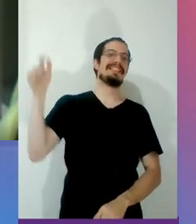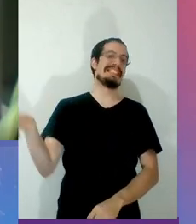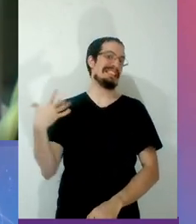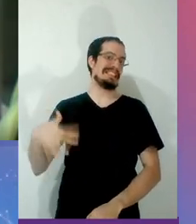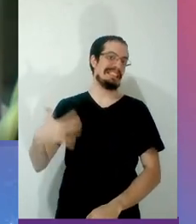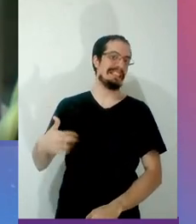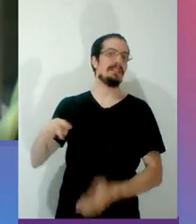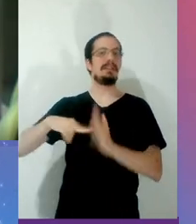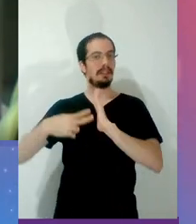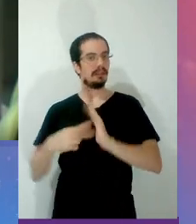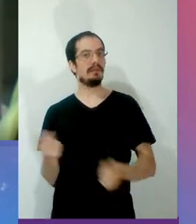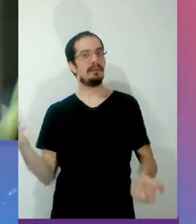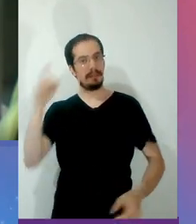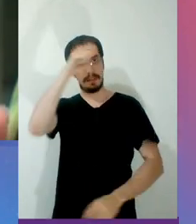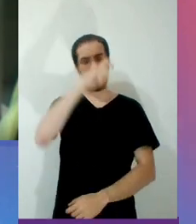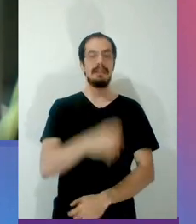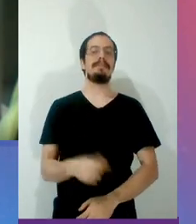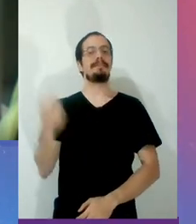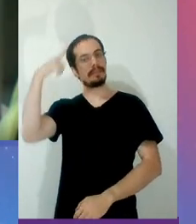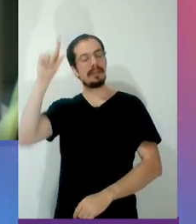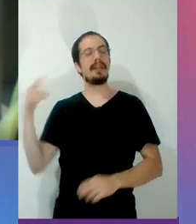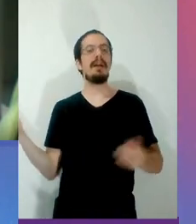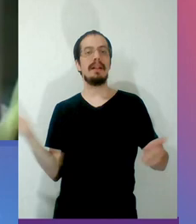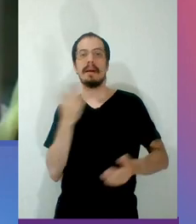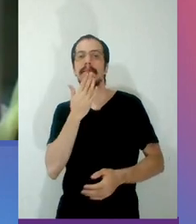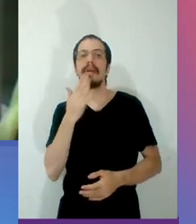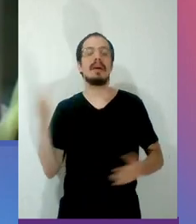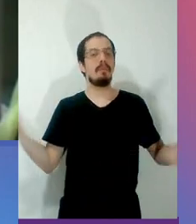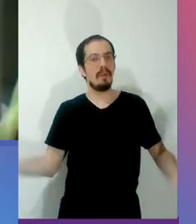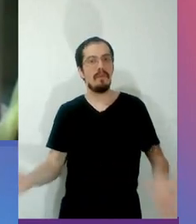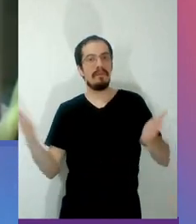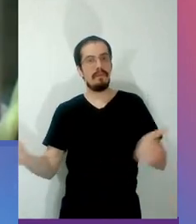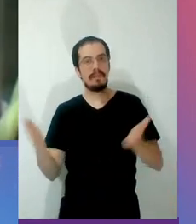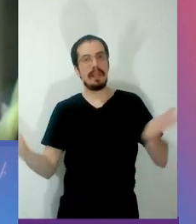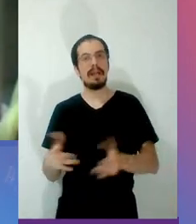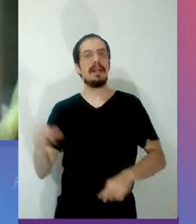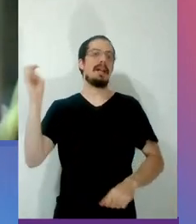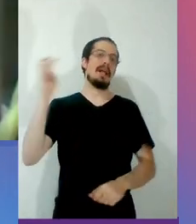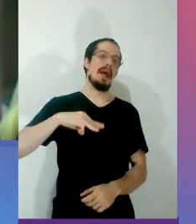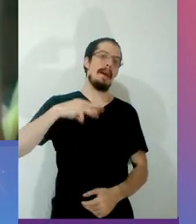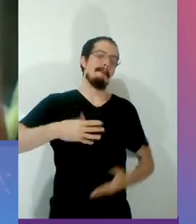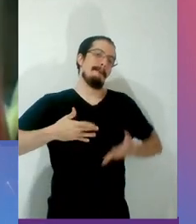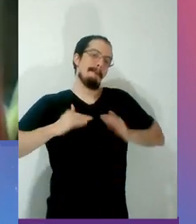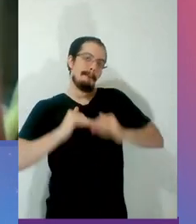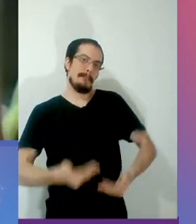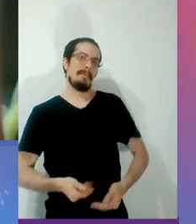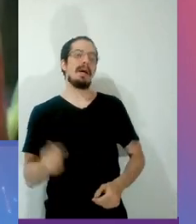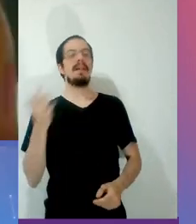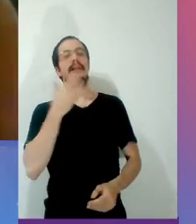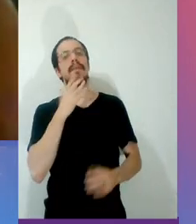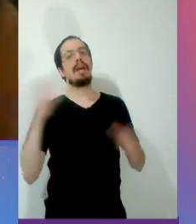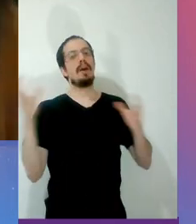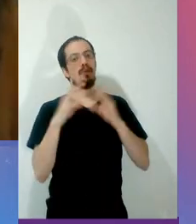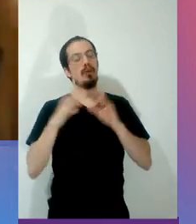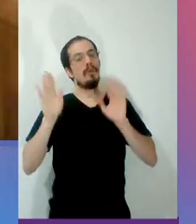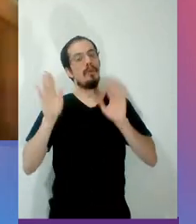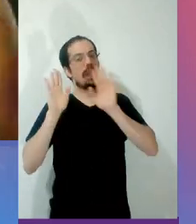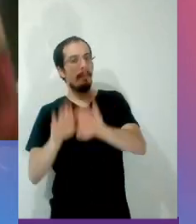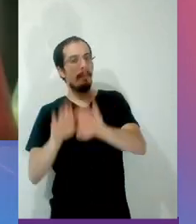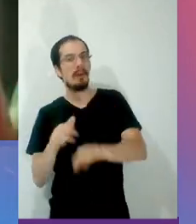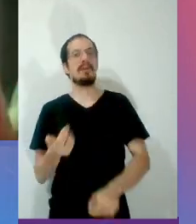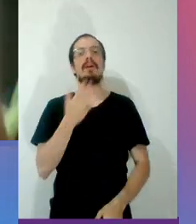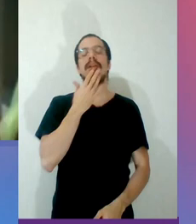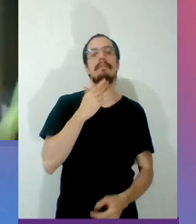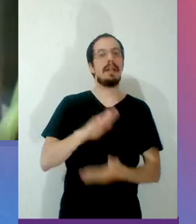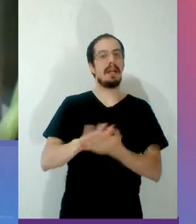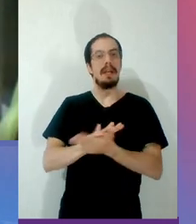Entonces, fortalecer esta maternidad promoviendo, por ejemplo, grupos de apoyo que sean grupos de apoyo desde los profesionales